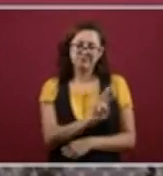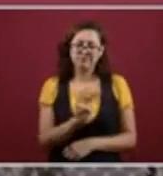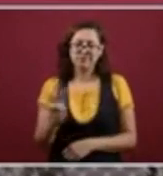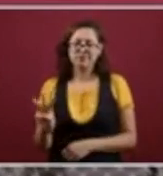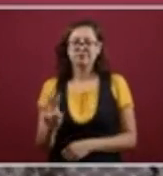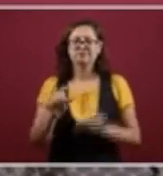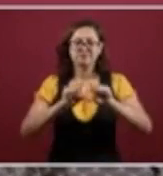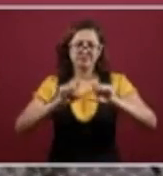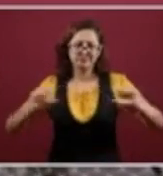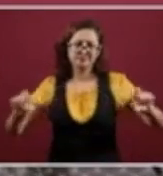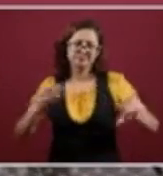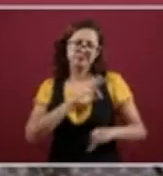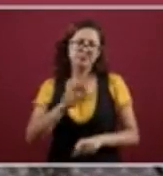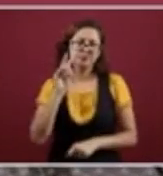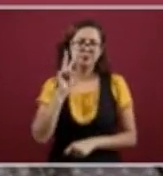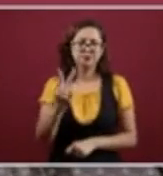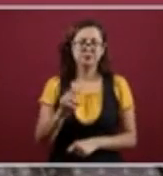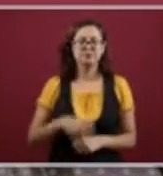alertadores.funcionpublica.gob.mx.